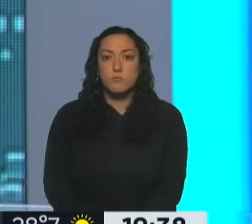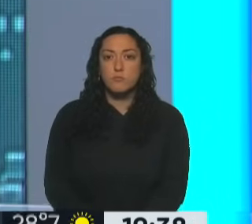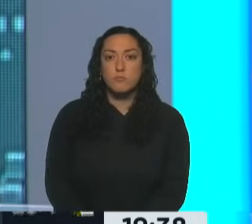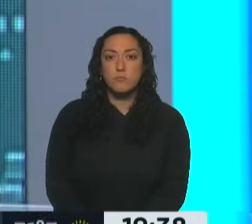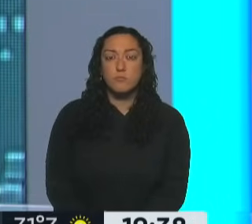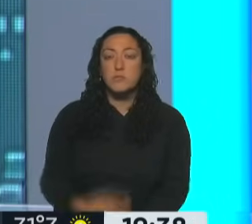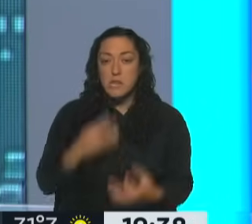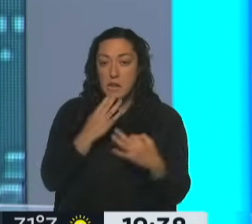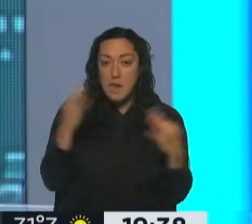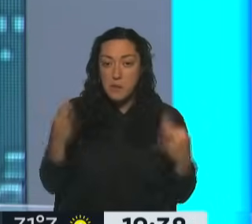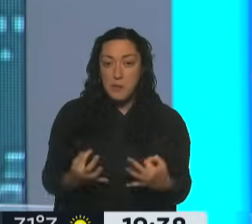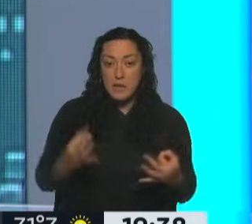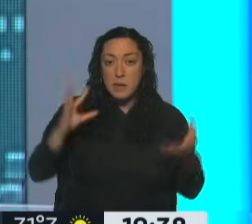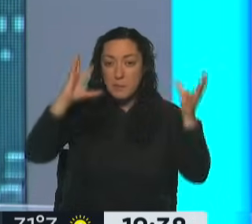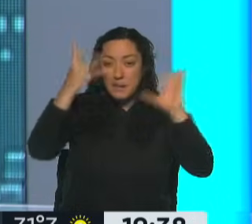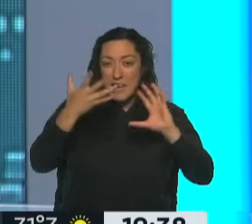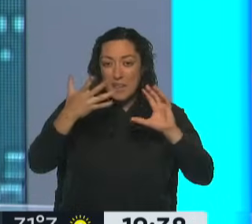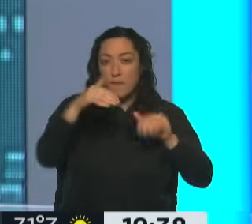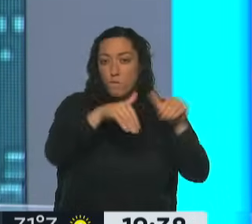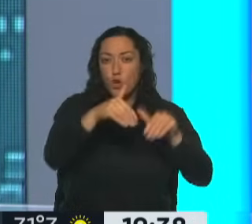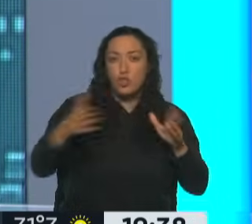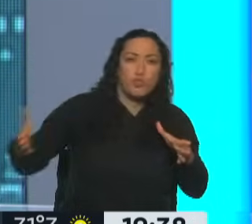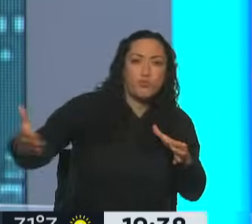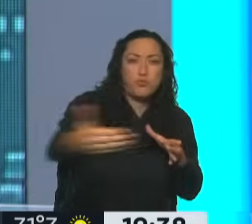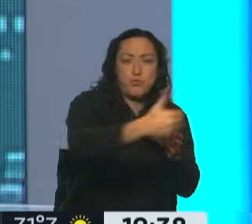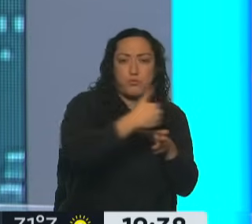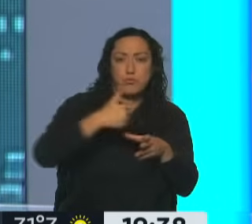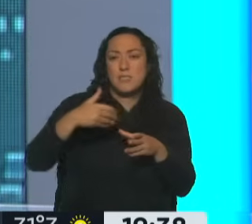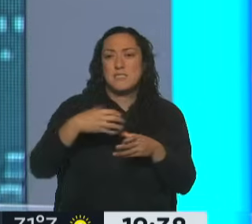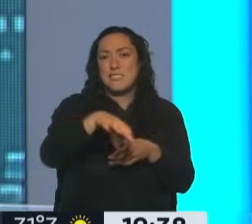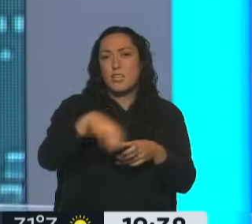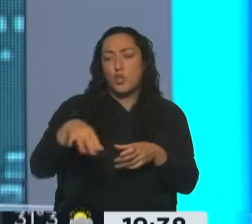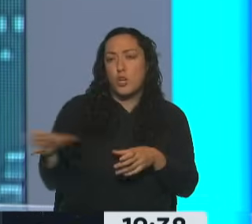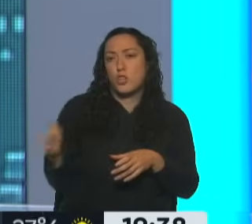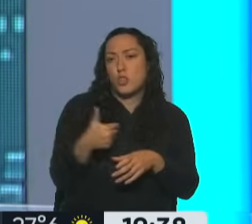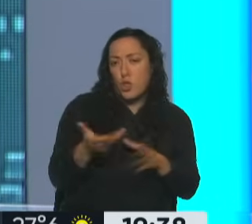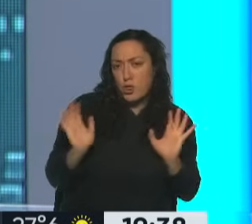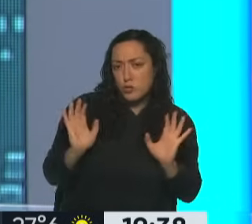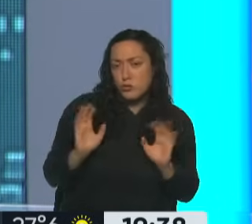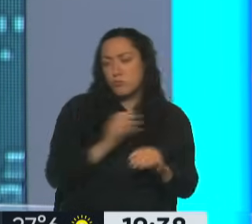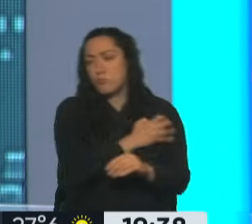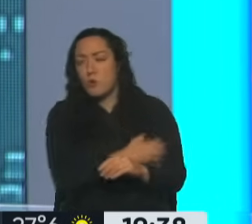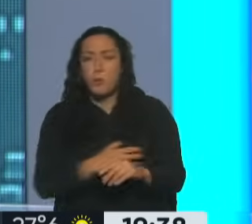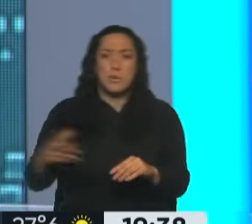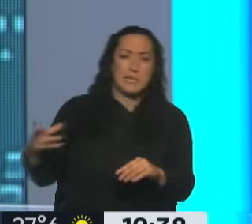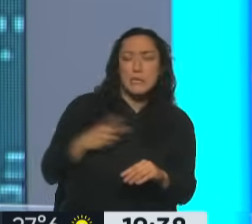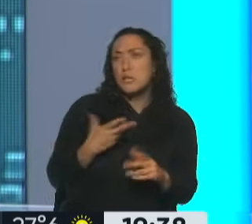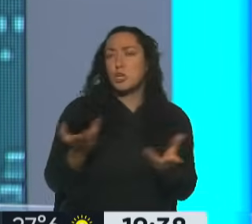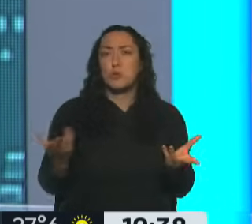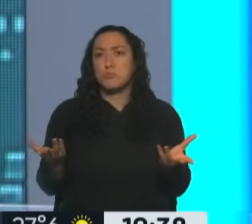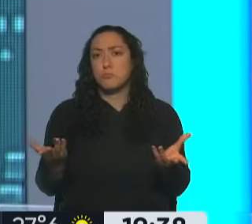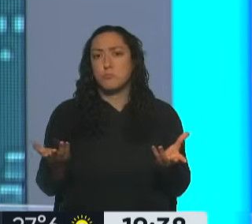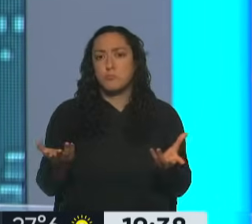la verdad que Milei recogió votos en todos los sectores, altos y bajos sectores económicos, altos y